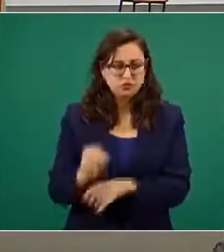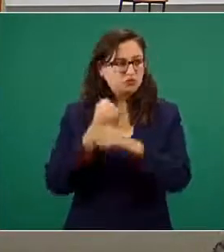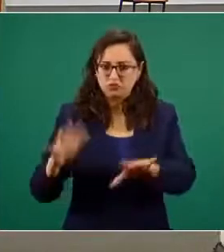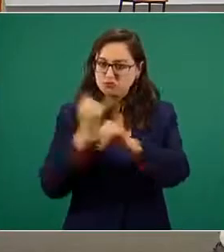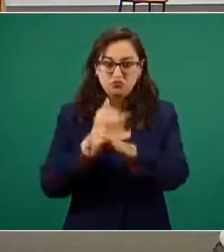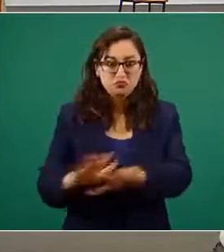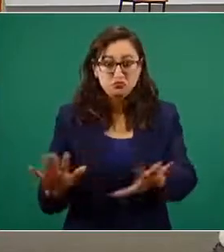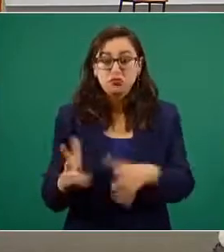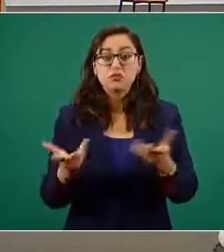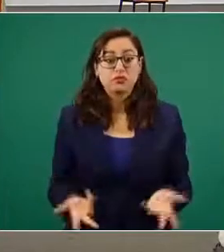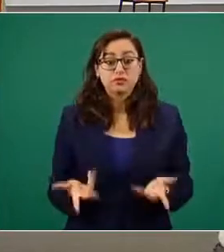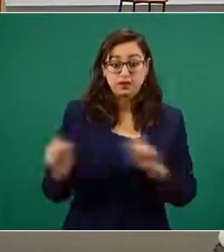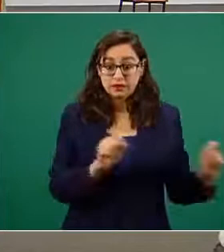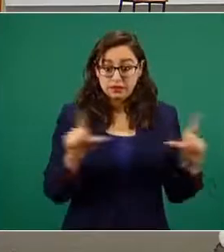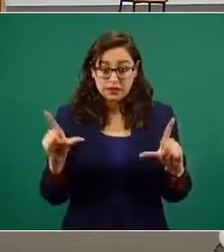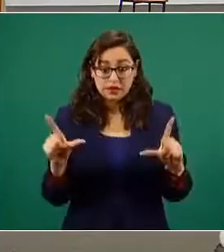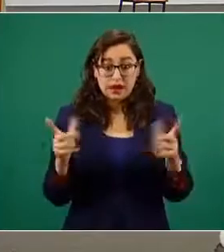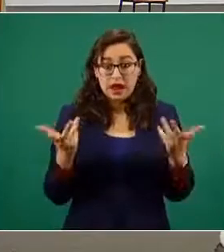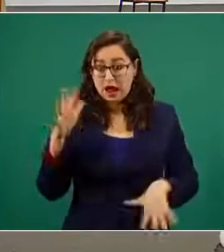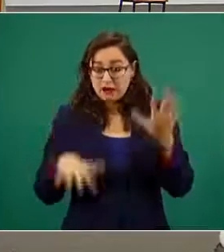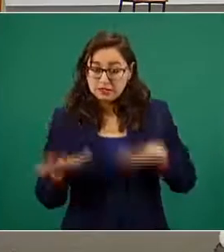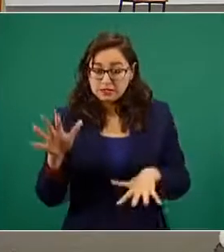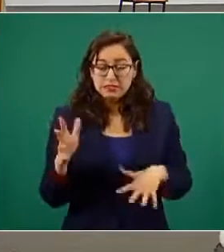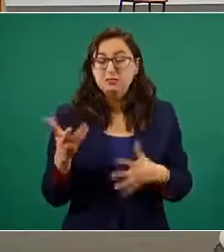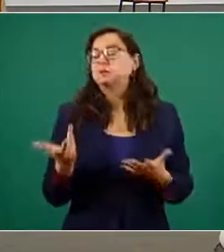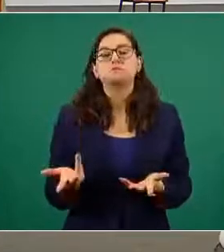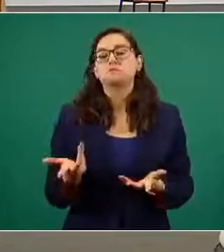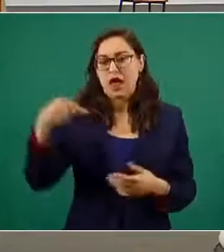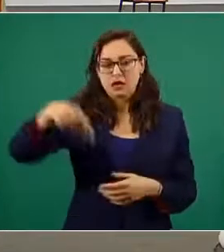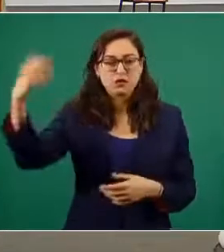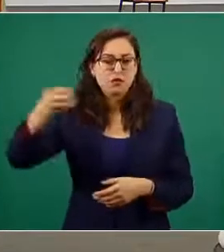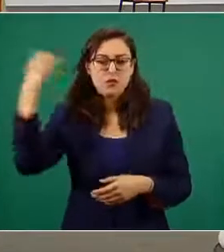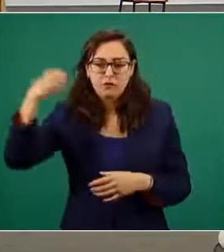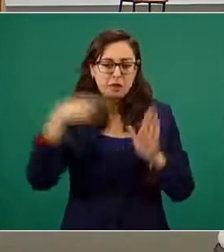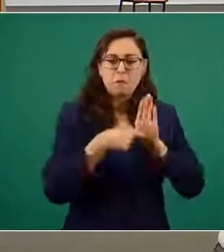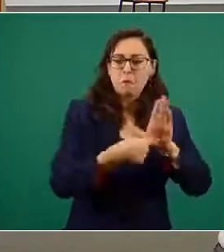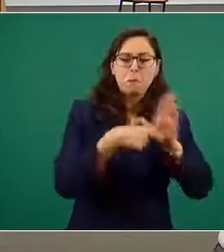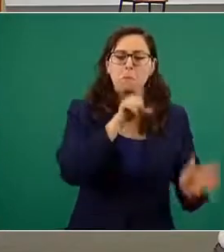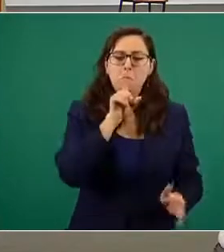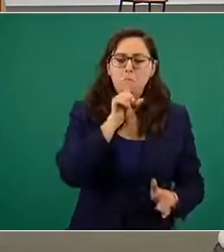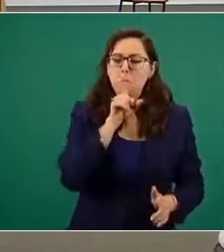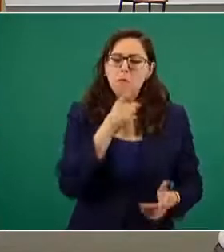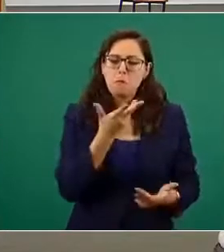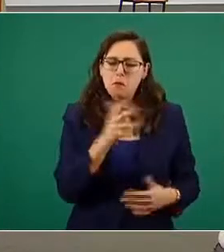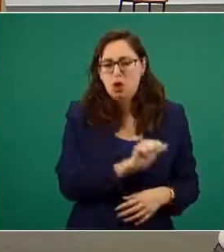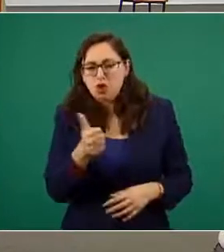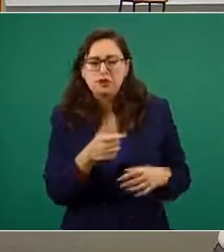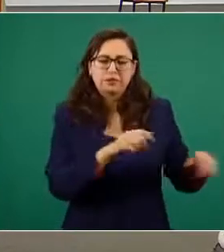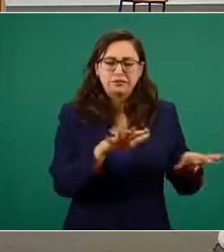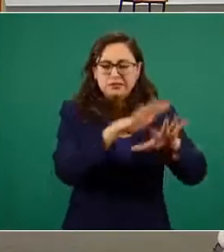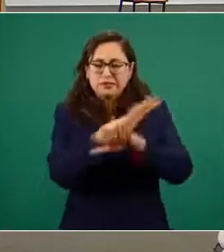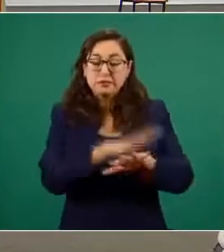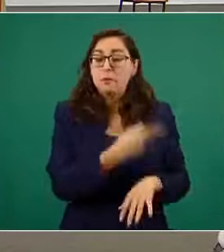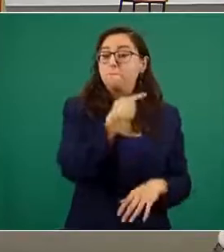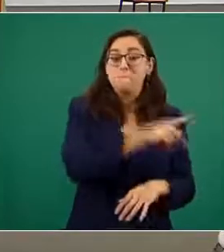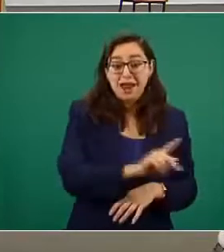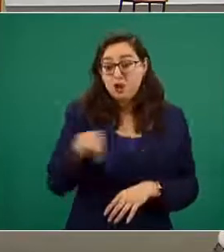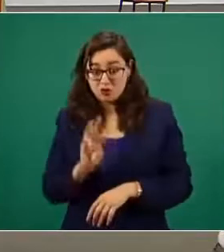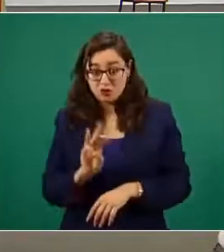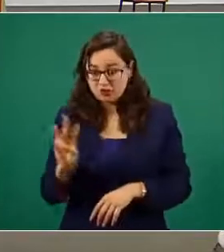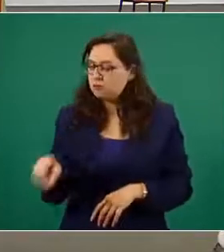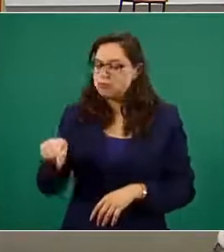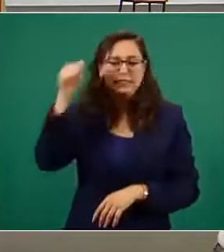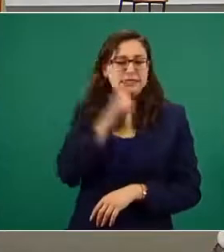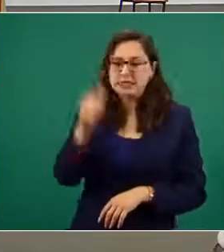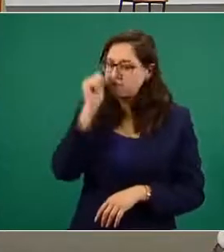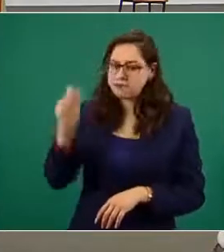vez y que por razones de diseño visual dejemos de presentar en estas exposiciones permanecen en el informe técnico, y si hay alguna información adicional que el público quisiera conocer